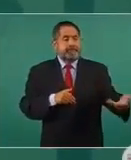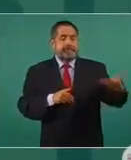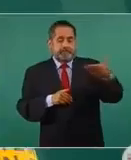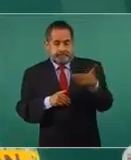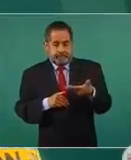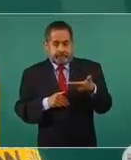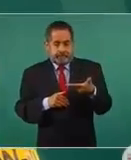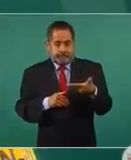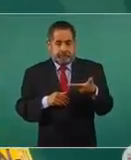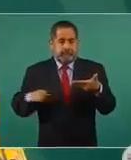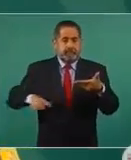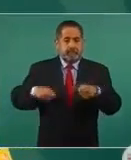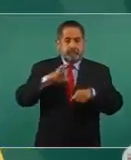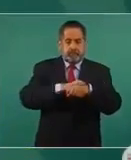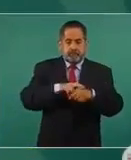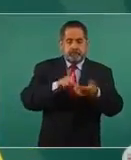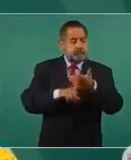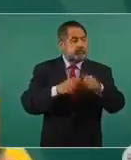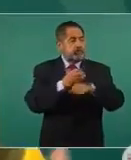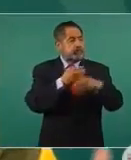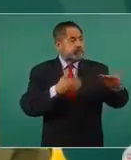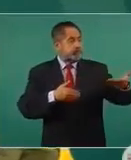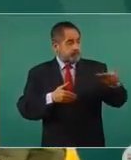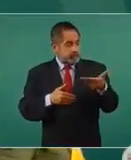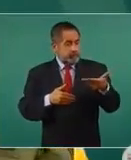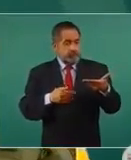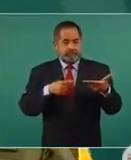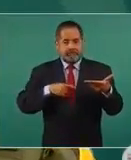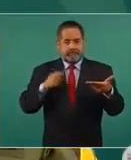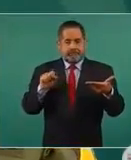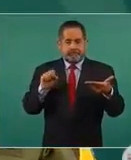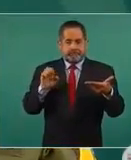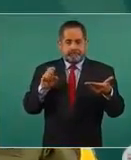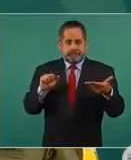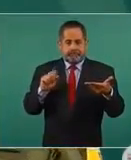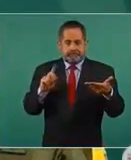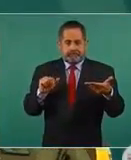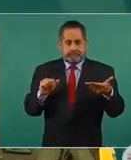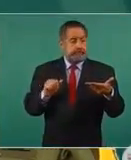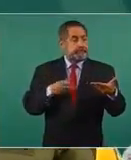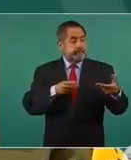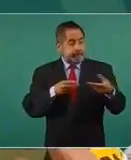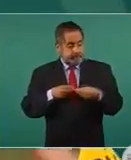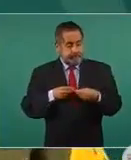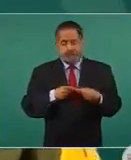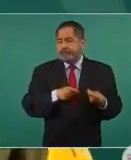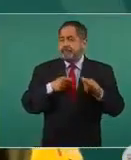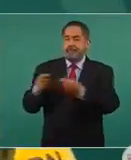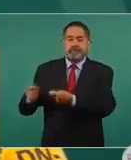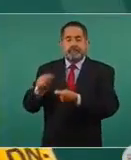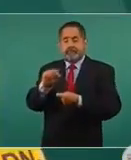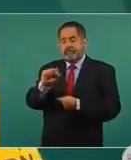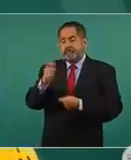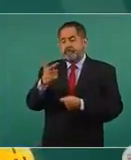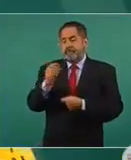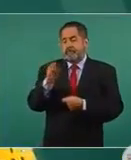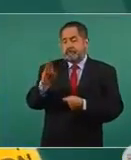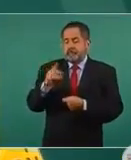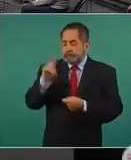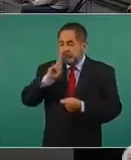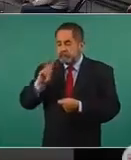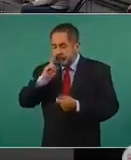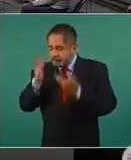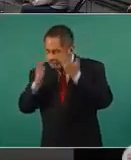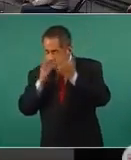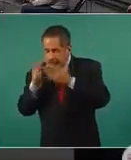petición del gobernador del estado hacia la Secretaría de Gobernación, de la Secretaría de Gobernación hacer el análisis, hacer